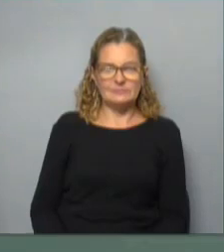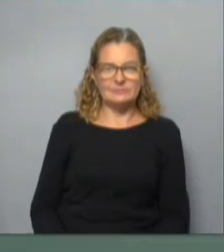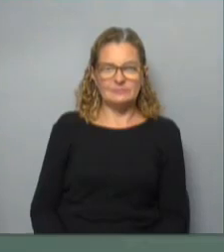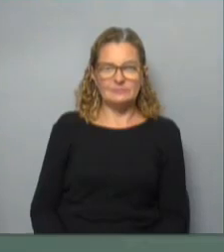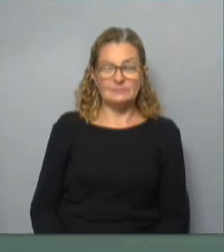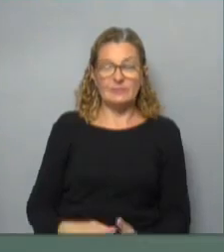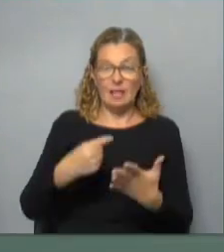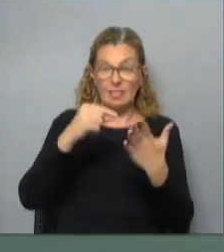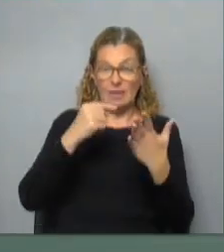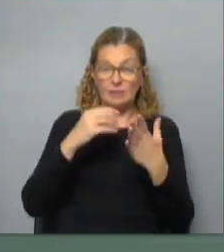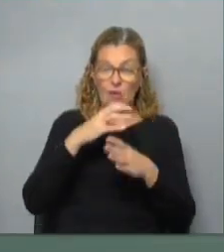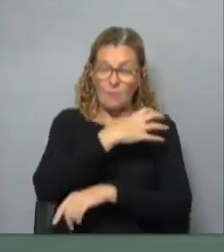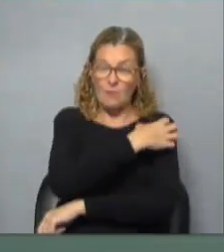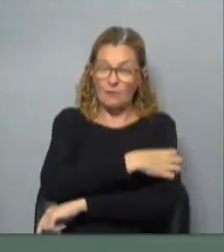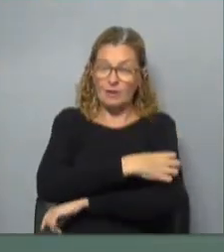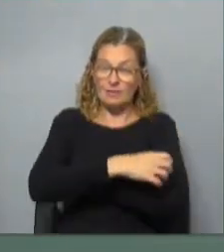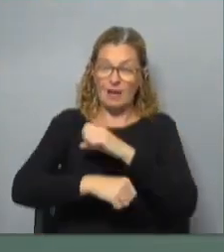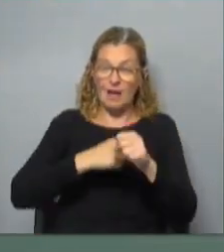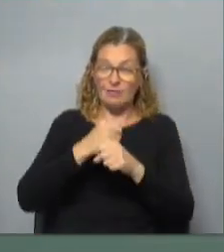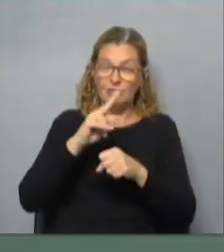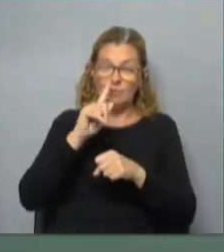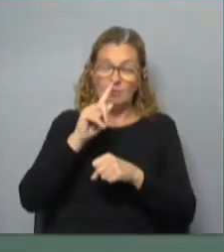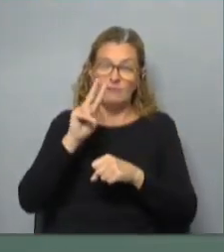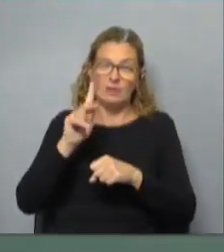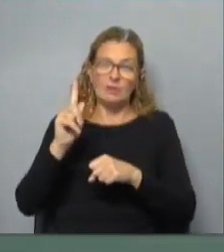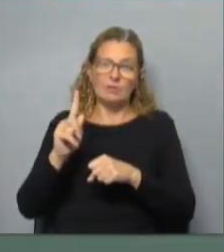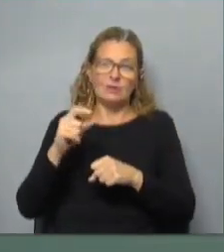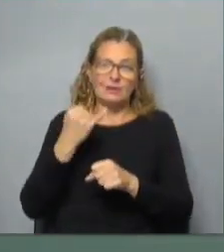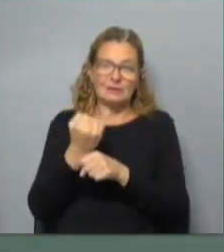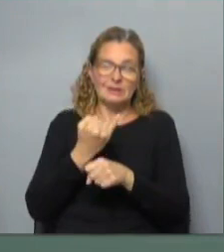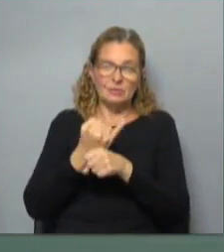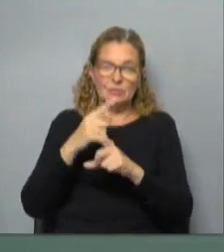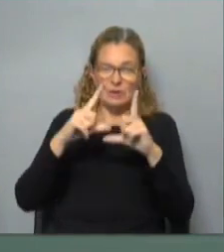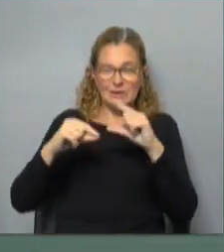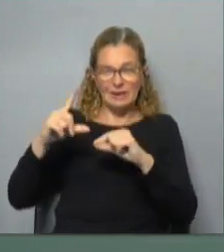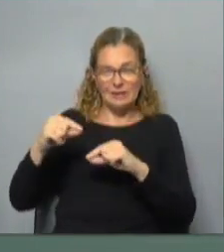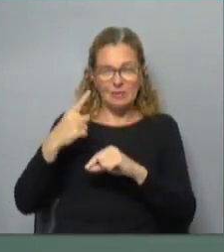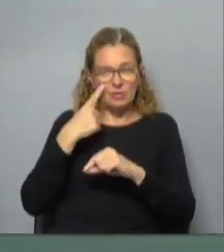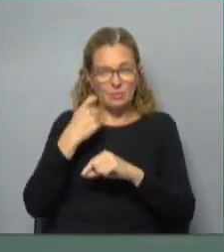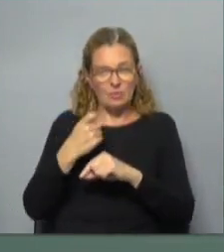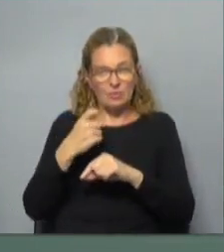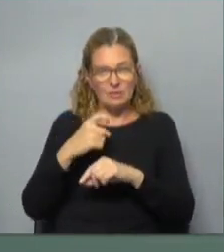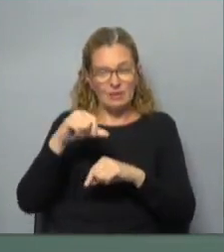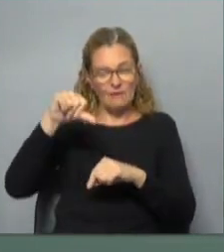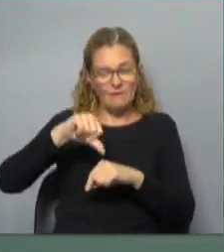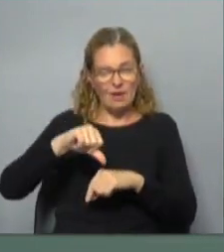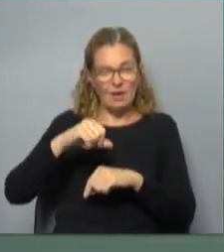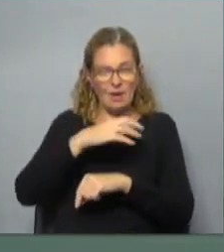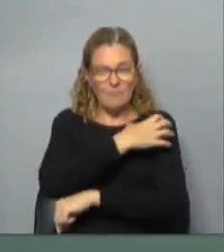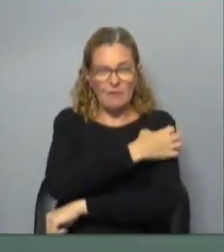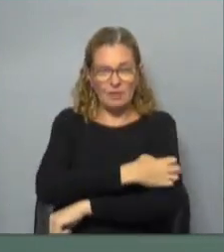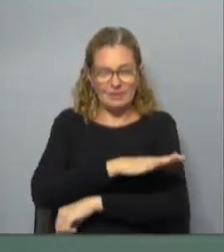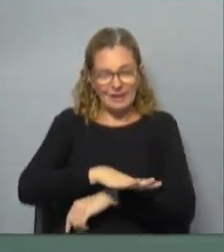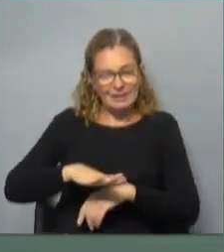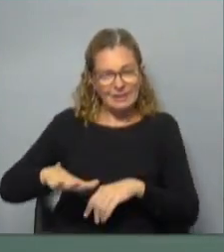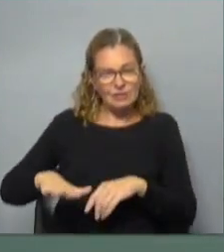bueno y los datos de pobreza 2021 publicados por el instituto nacional de estadística dan cuenta de una baja de la pobreza infantil en